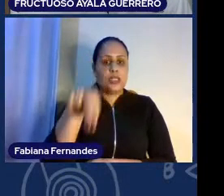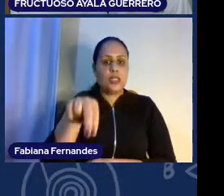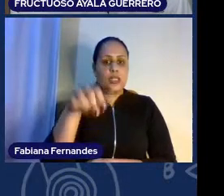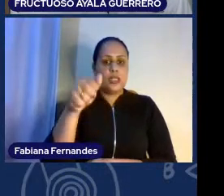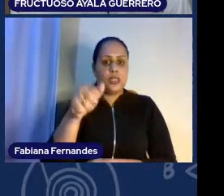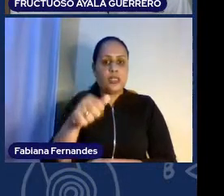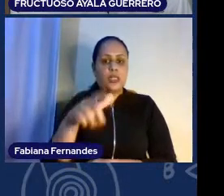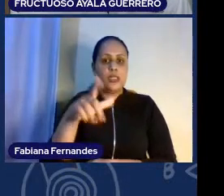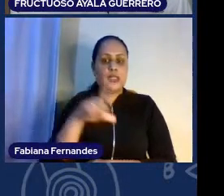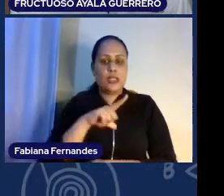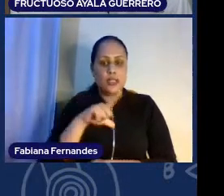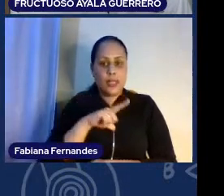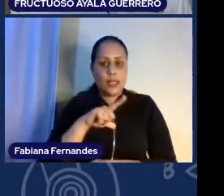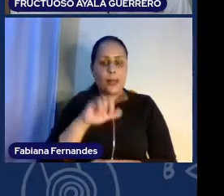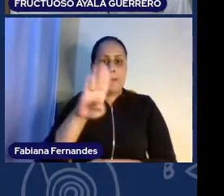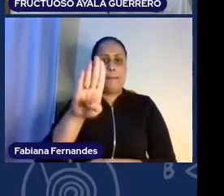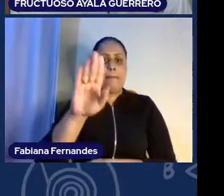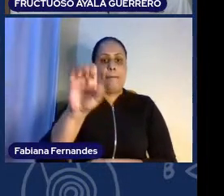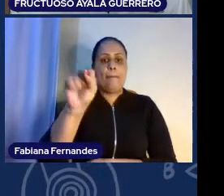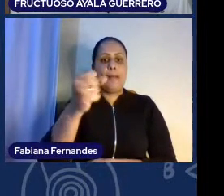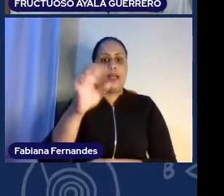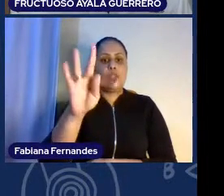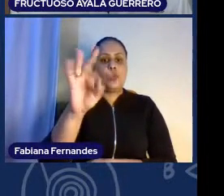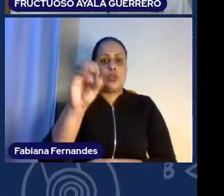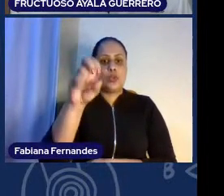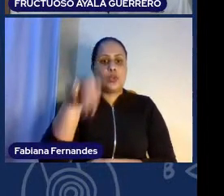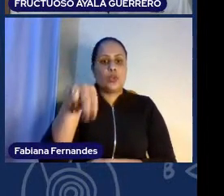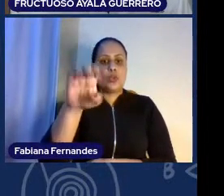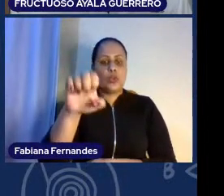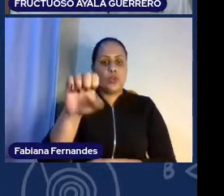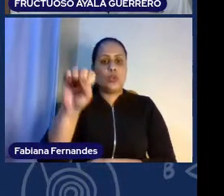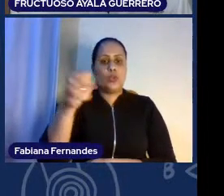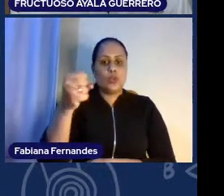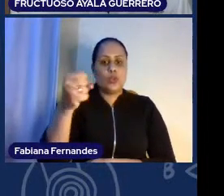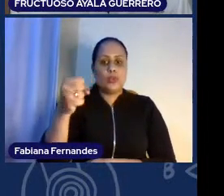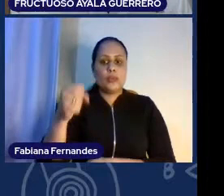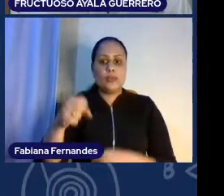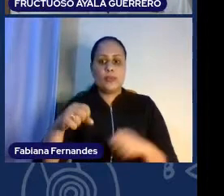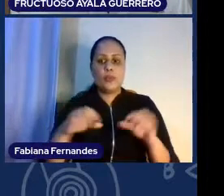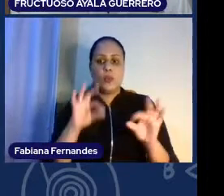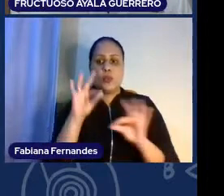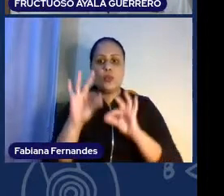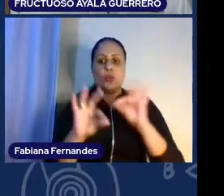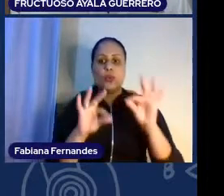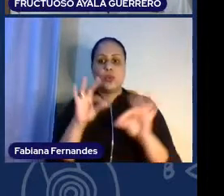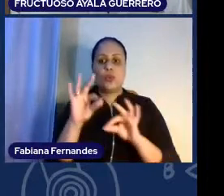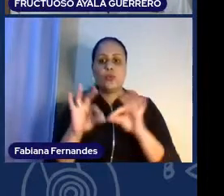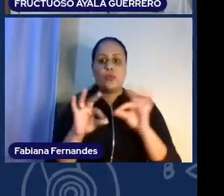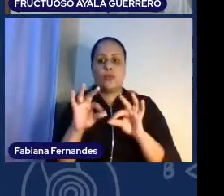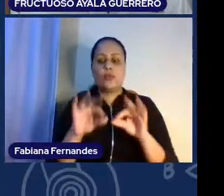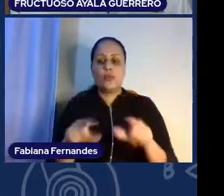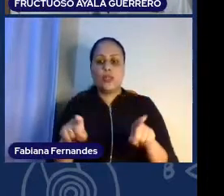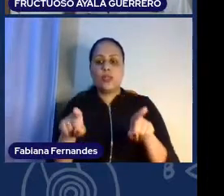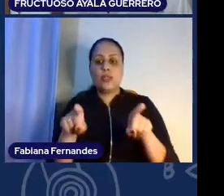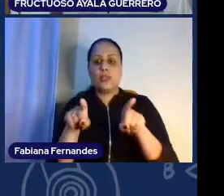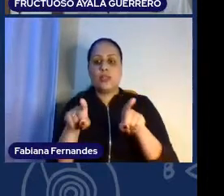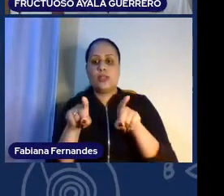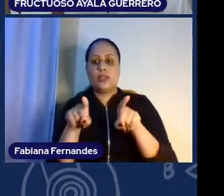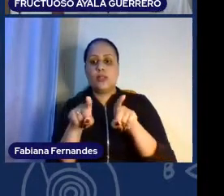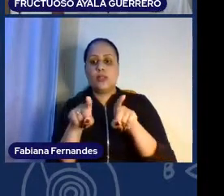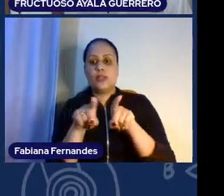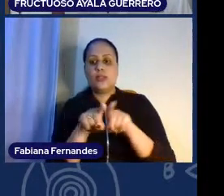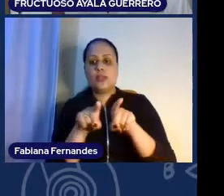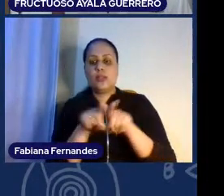son las células para ver, para la visión. Pero ahí mismo en la retina hay otras